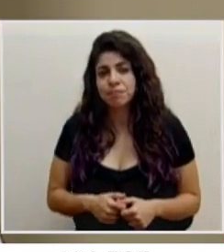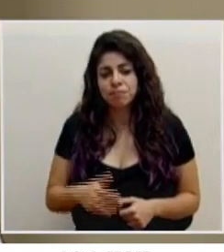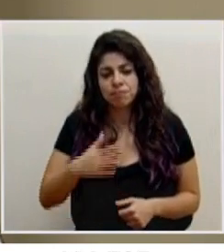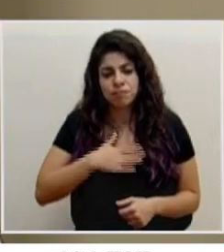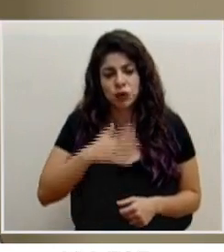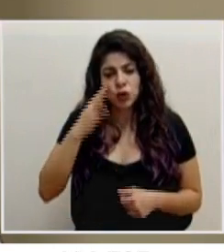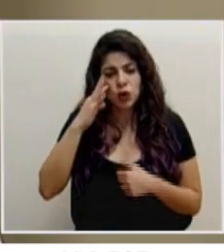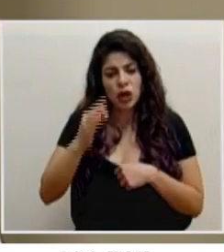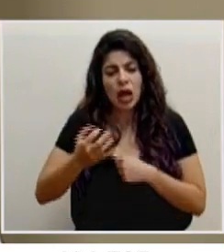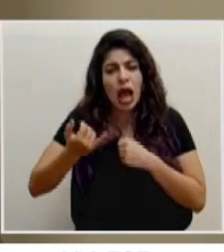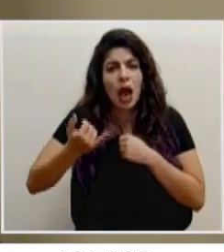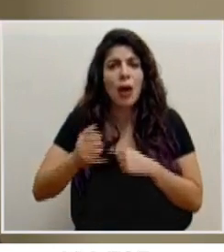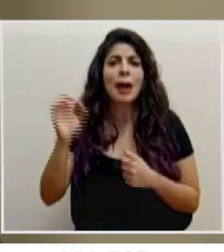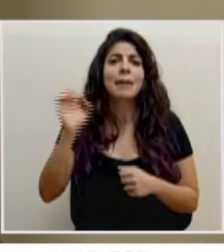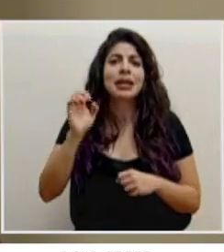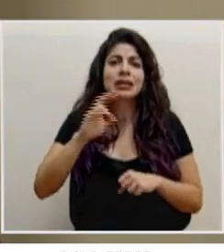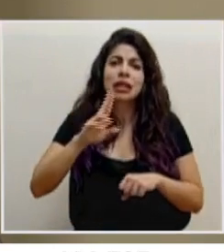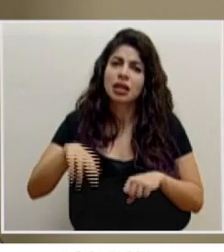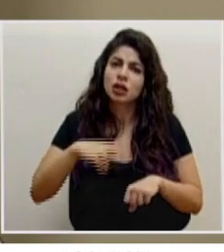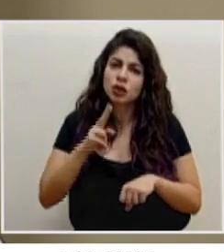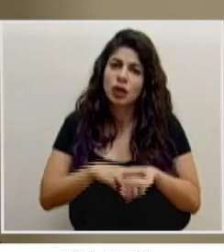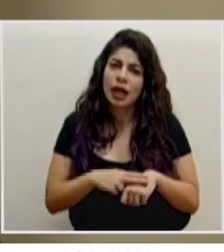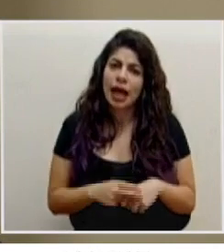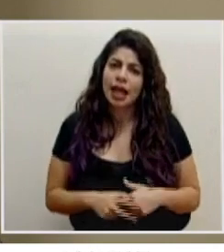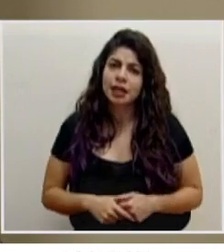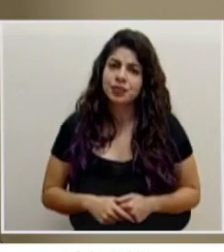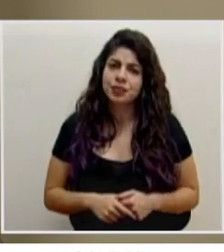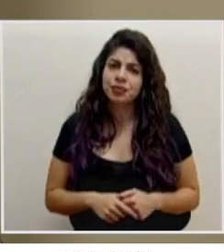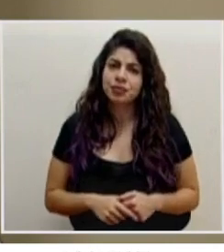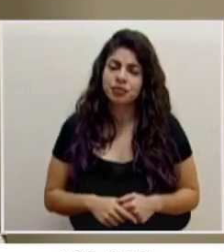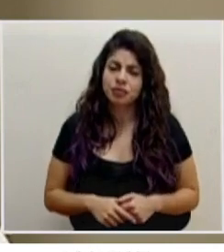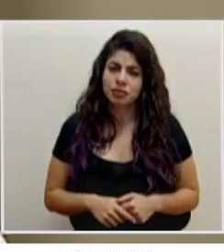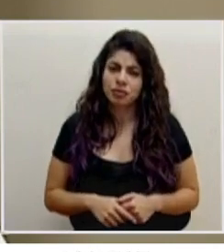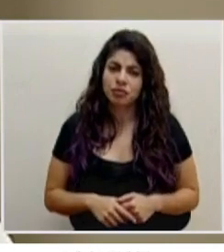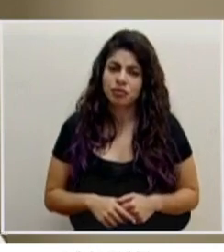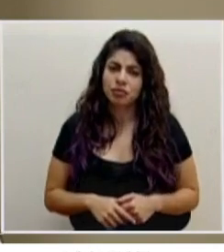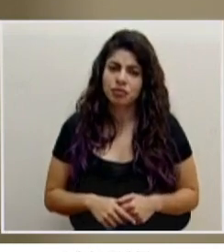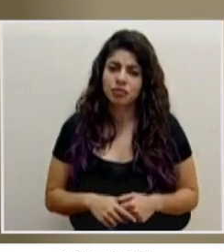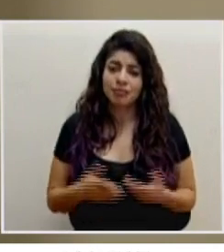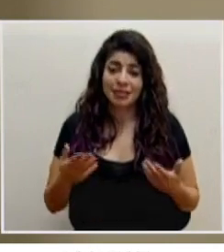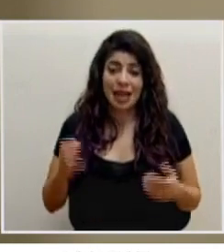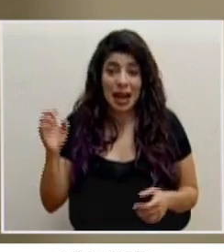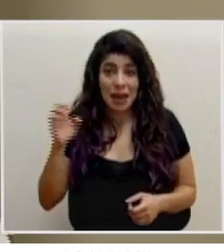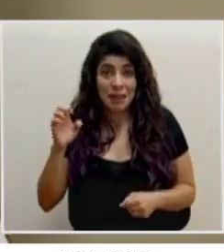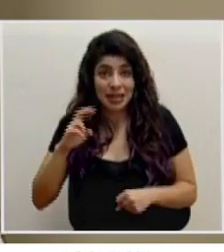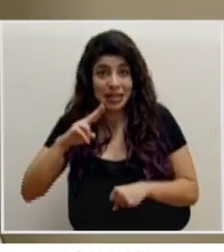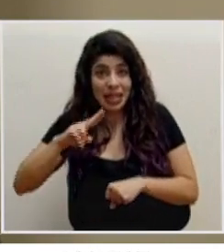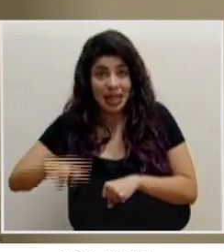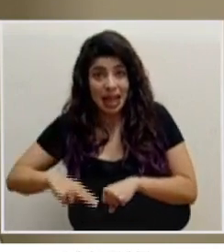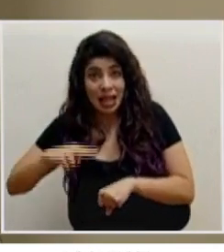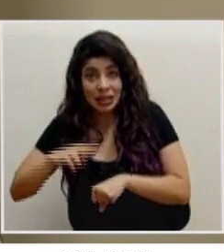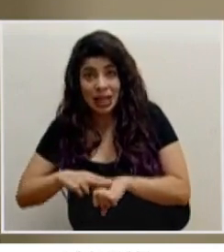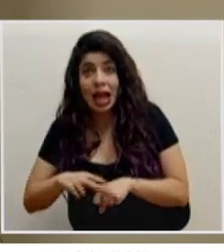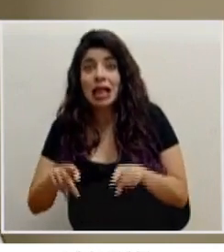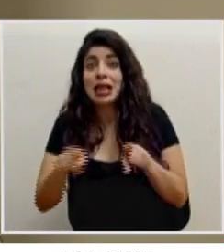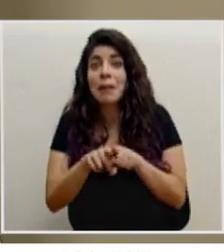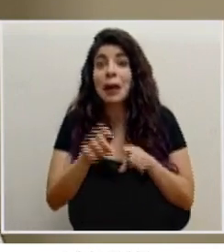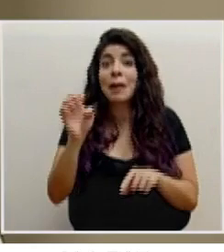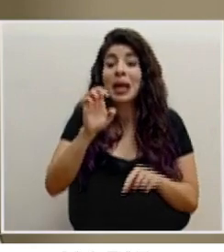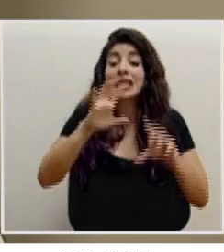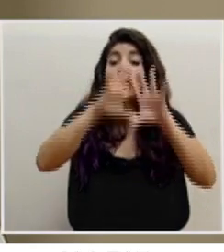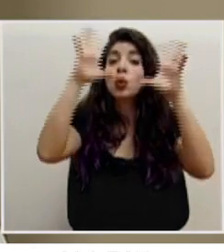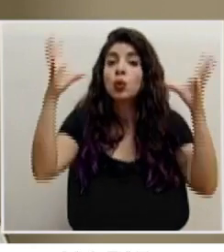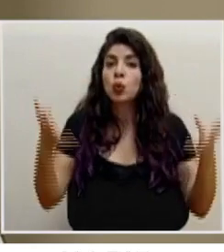Yo creo que estamos en una emergencia nacional, en donde, aparte de ser una emergencia nacional, es una emergencia